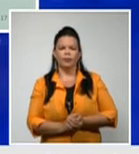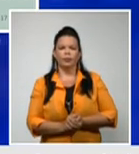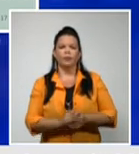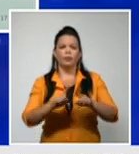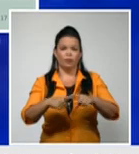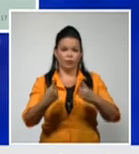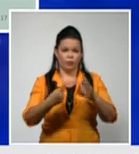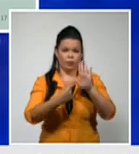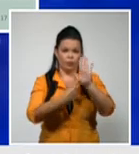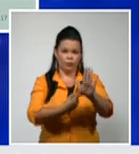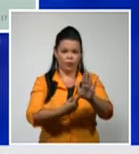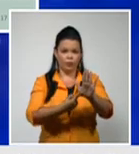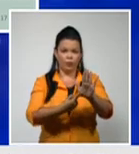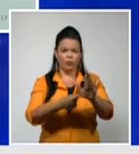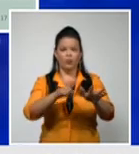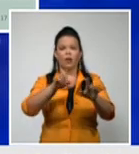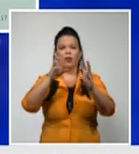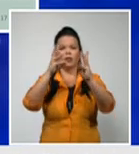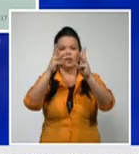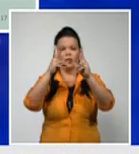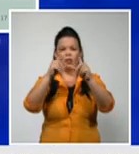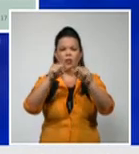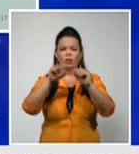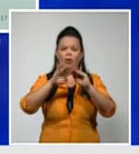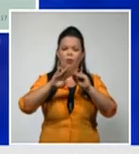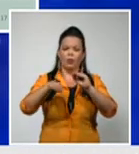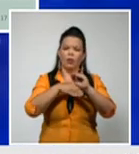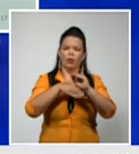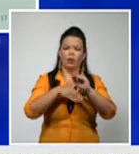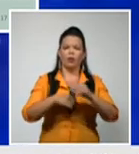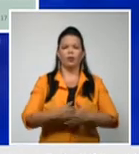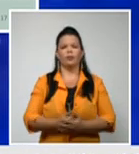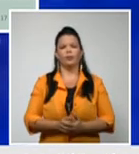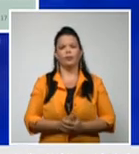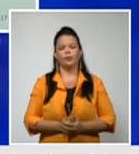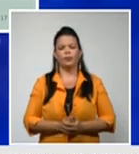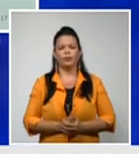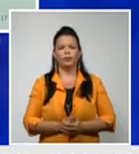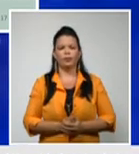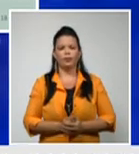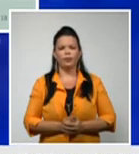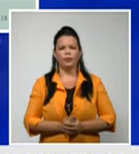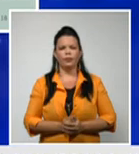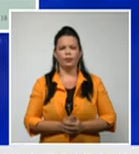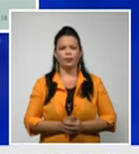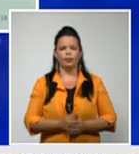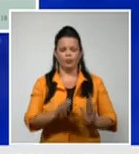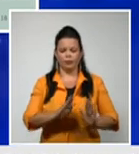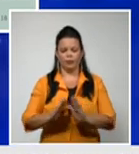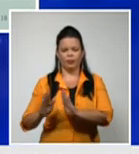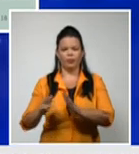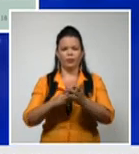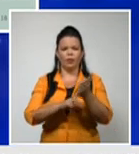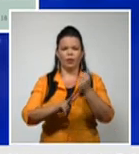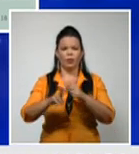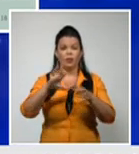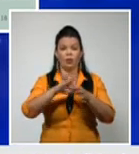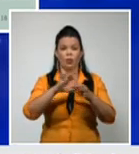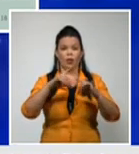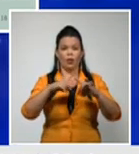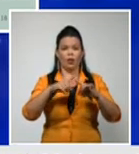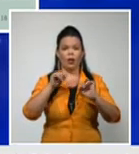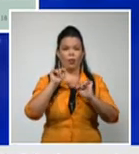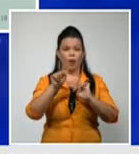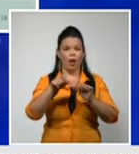que se ve en los últimos 10 días, pudiéramos decir. Y Guantánamo, otra provincia con